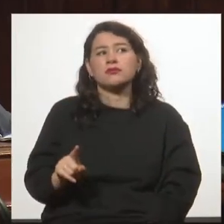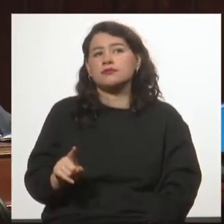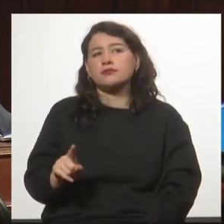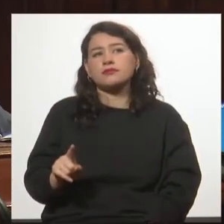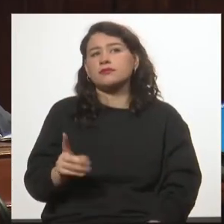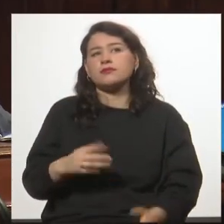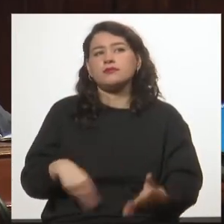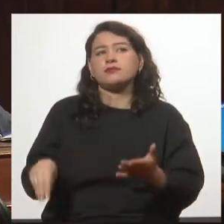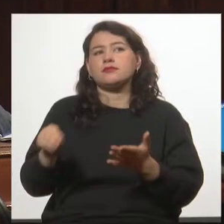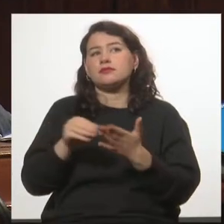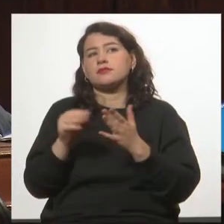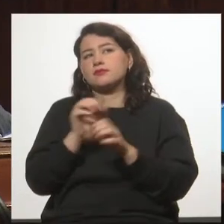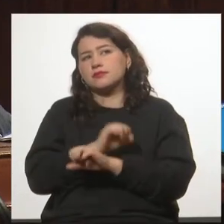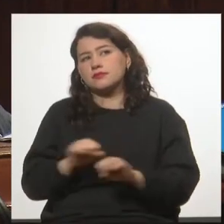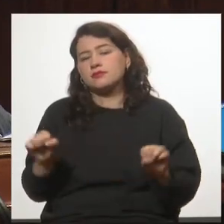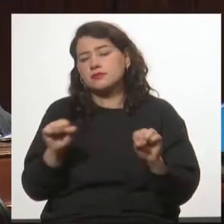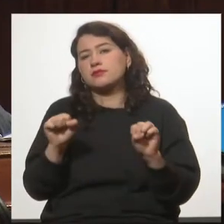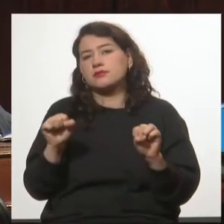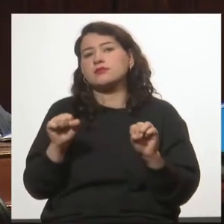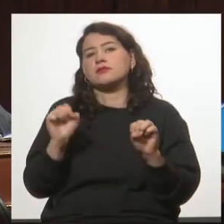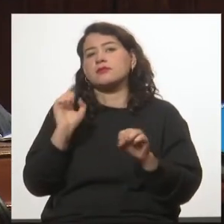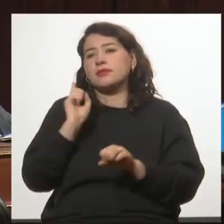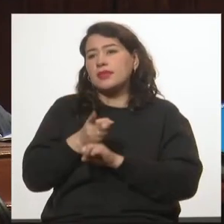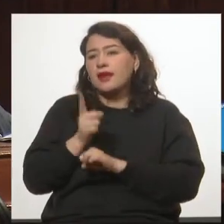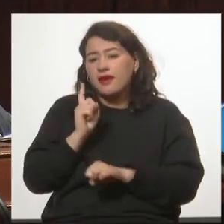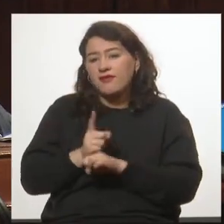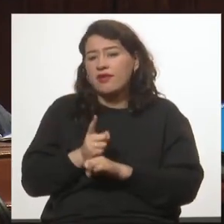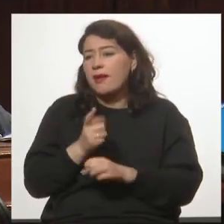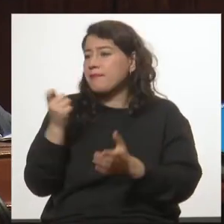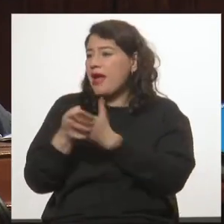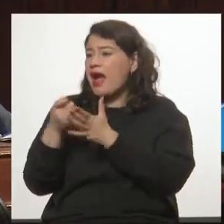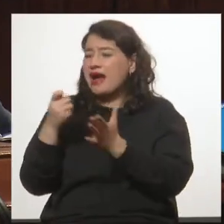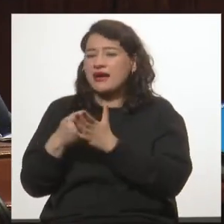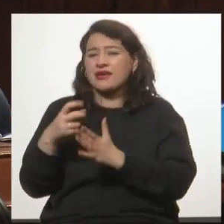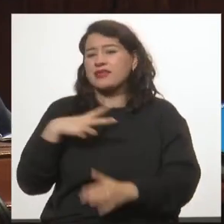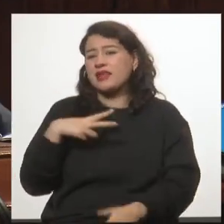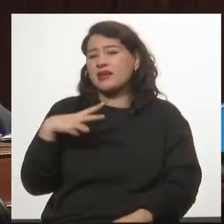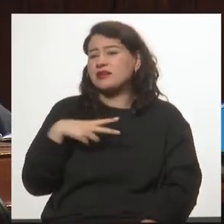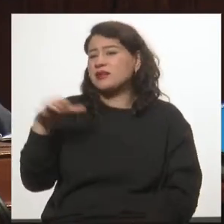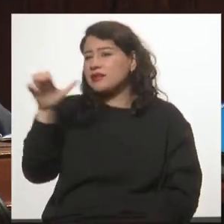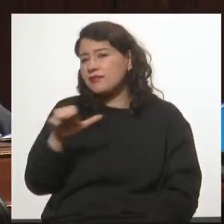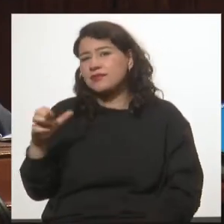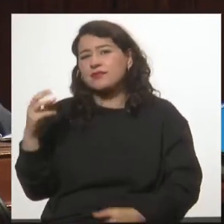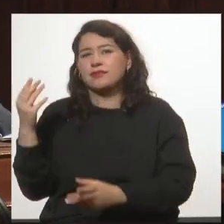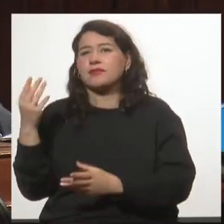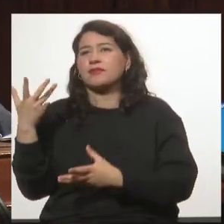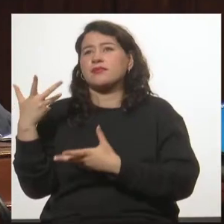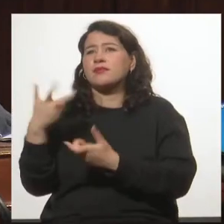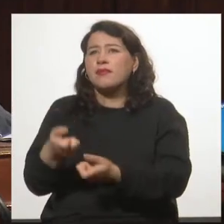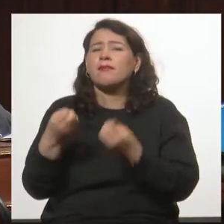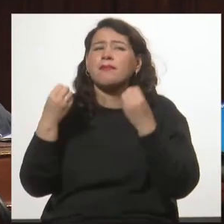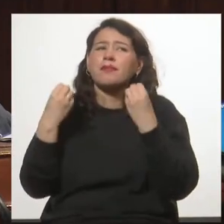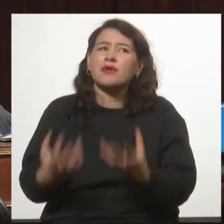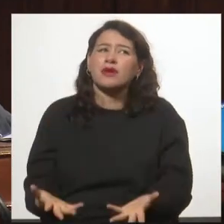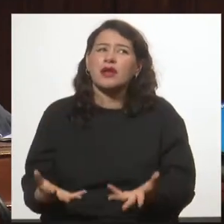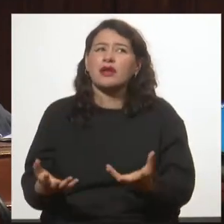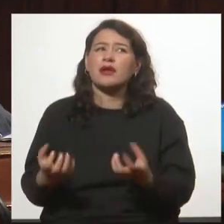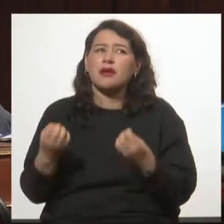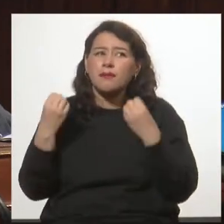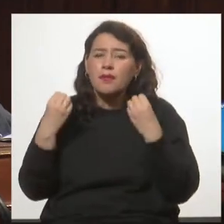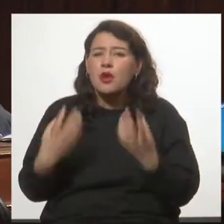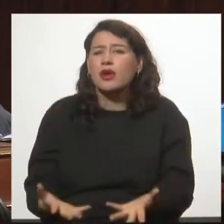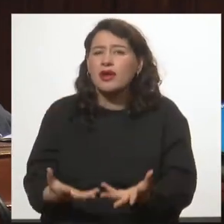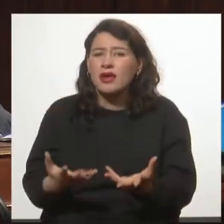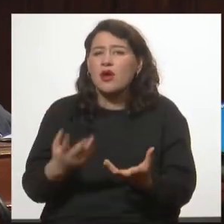y que además para poderlo hacer debió a tercerizar por no decir privatizado porque se fraguó un